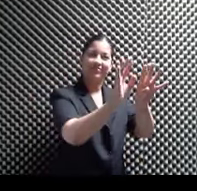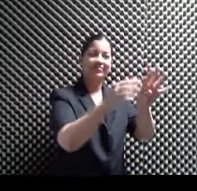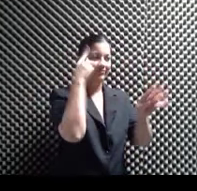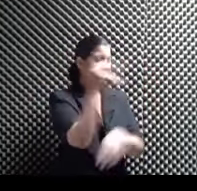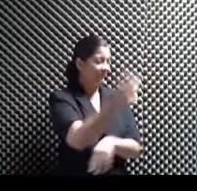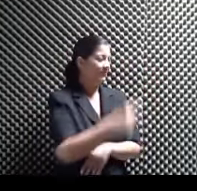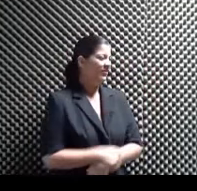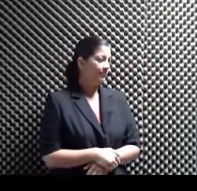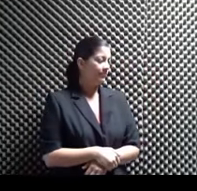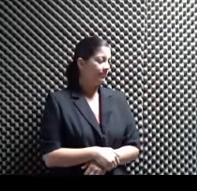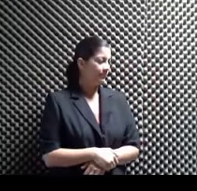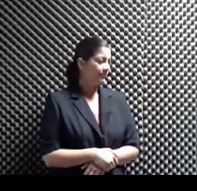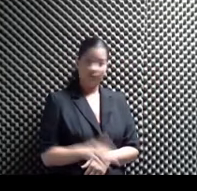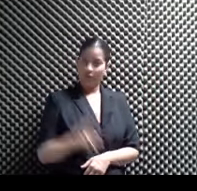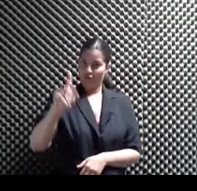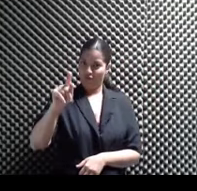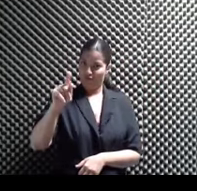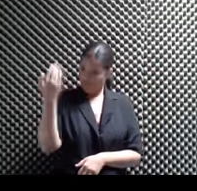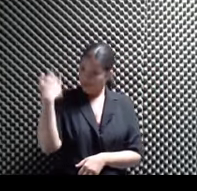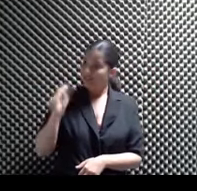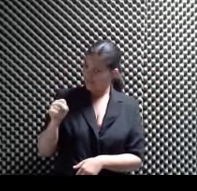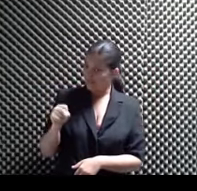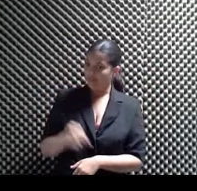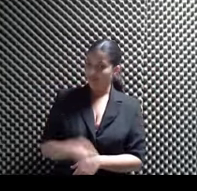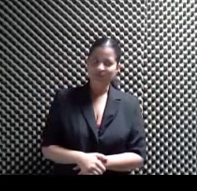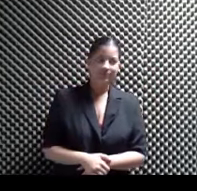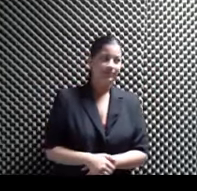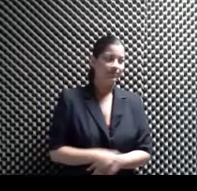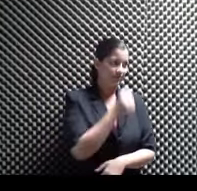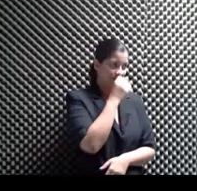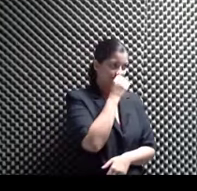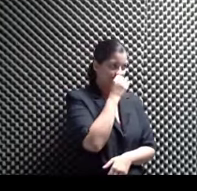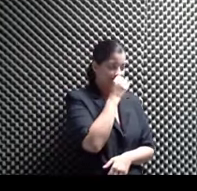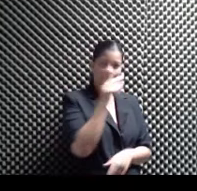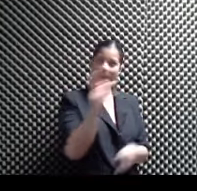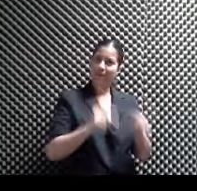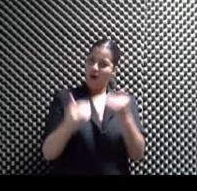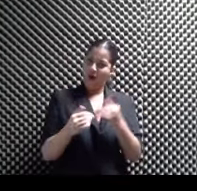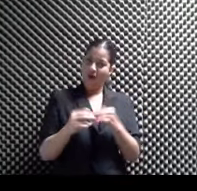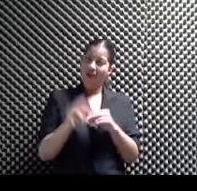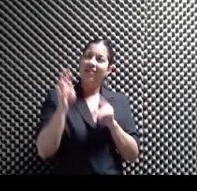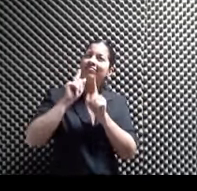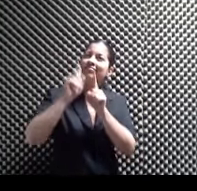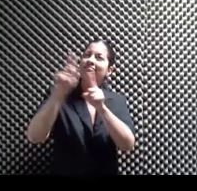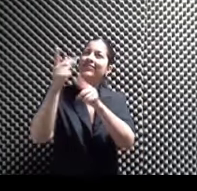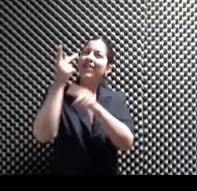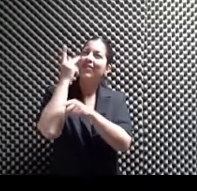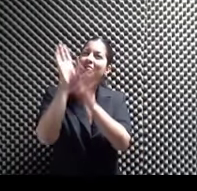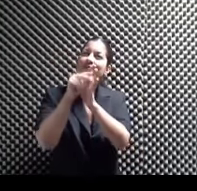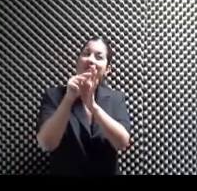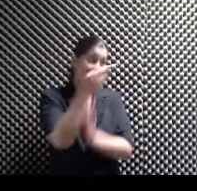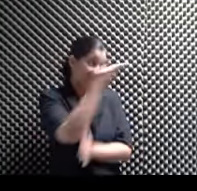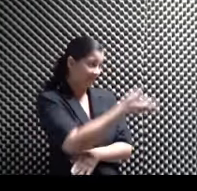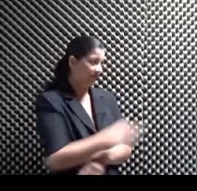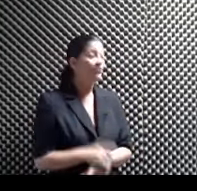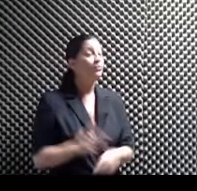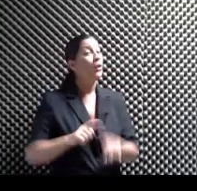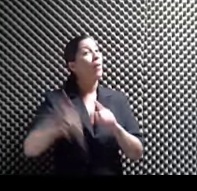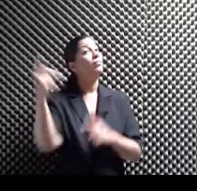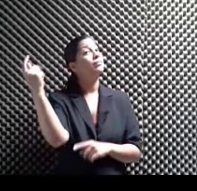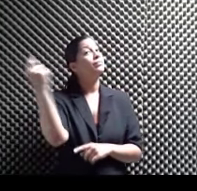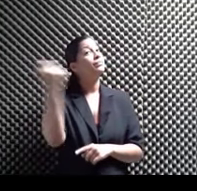El jueves Ahí te están viendo Pero señores Como le dijimos El martes pasado No